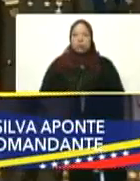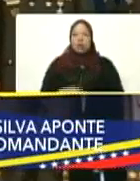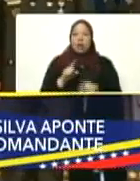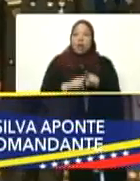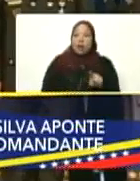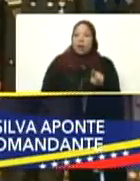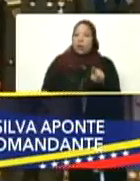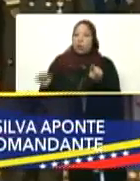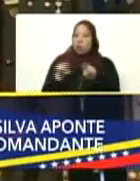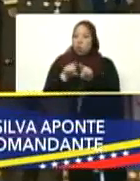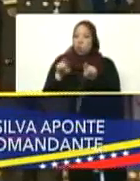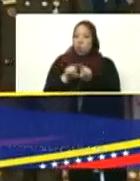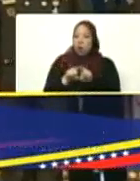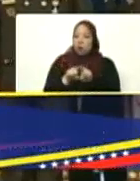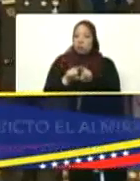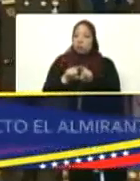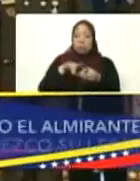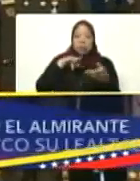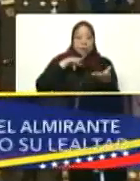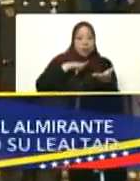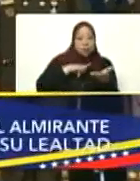Igualmente en la Armada Bolivariana,